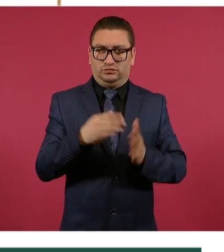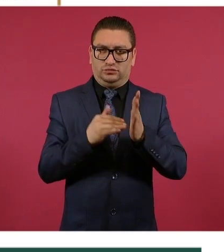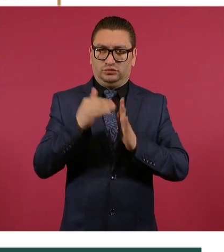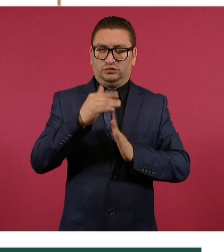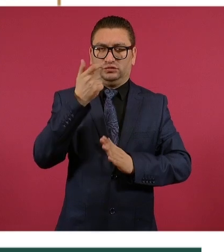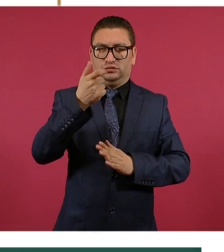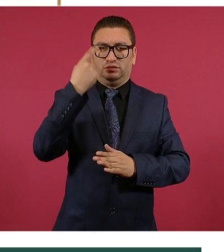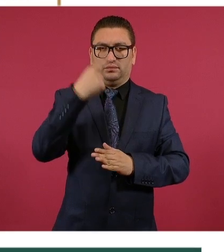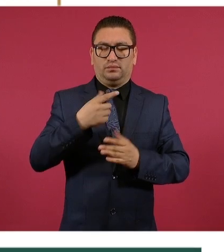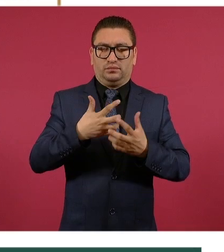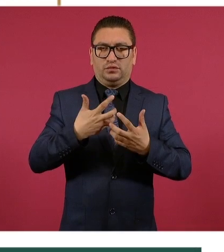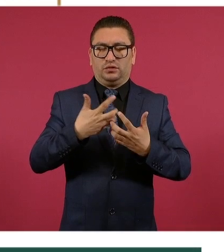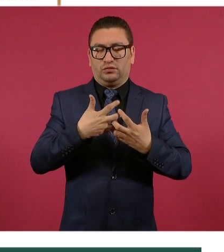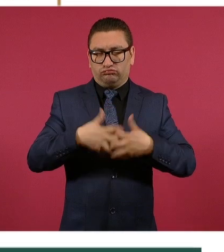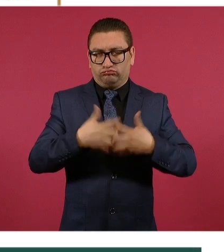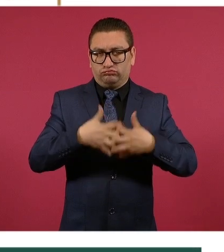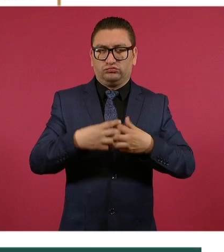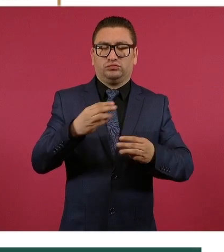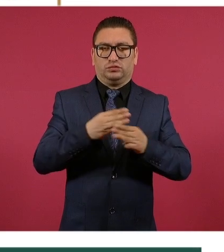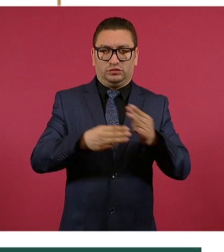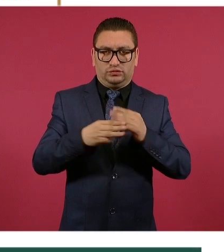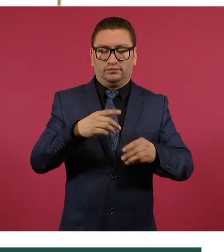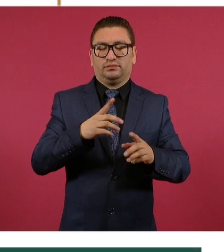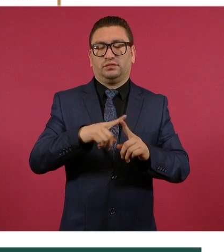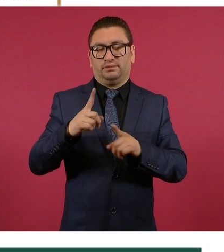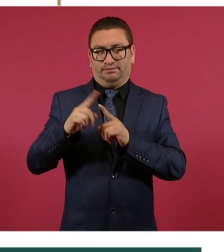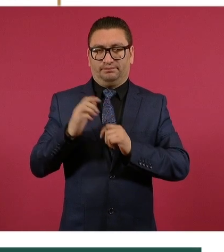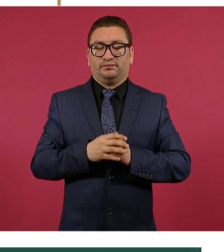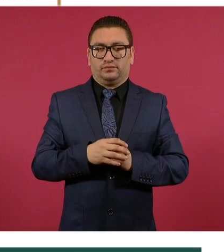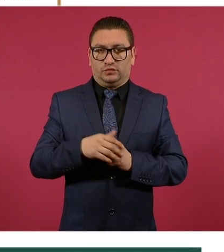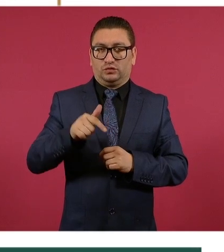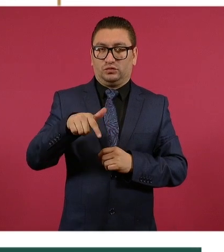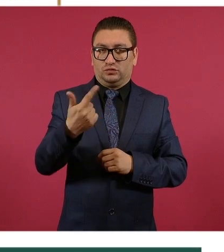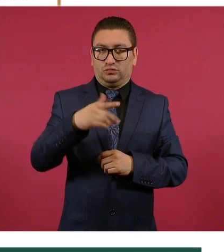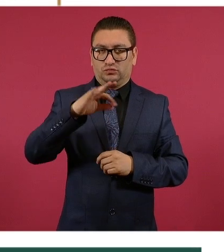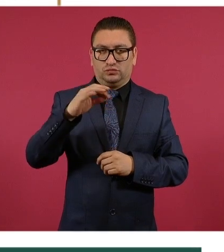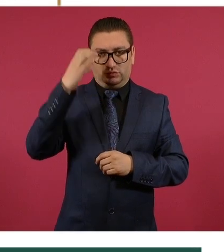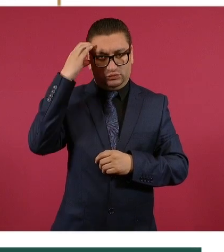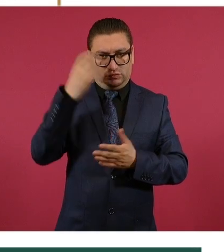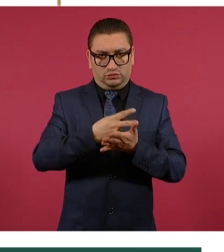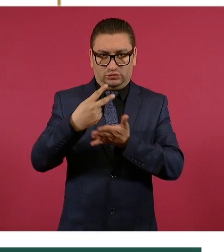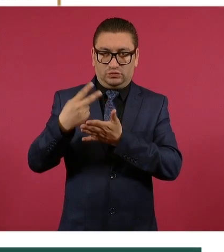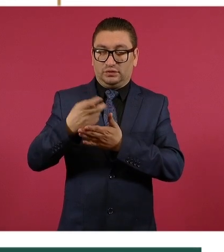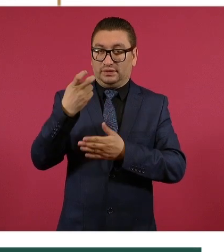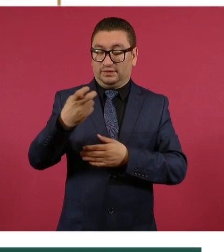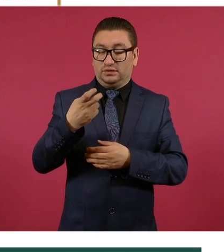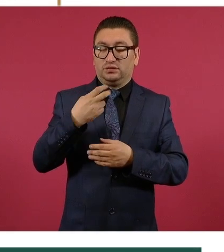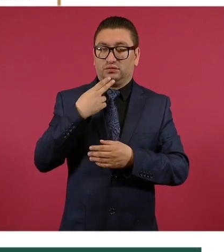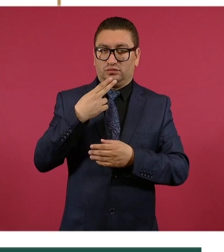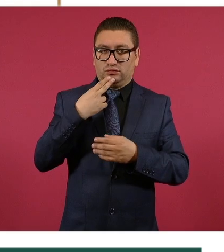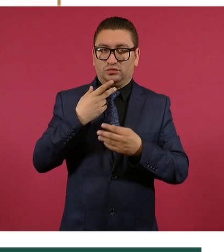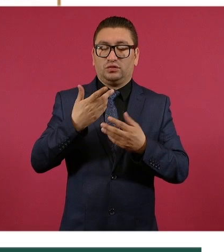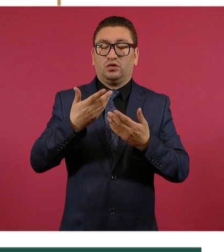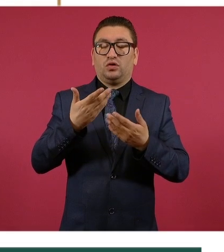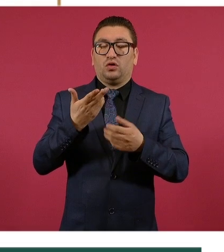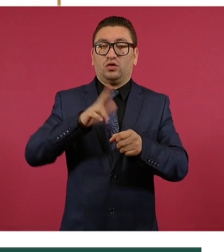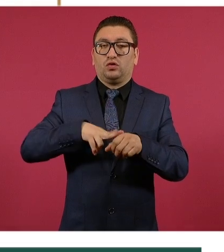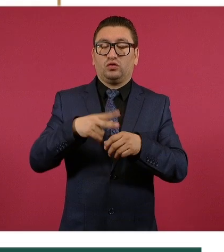en equipo y un incremento de 12% del número de camas sensables. Aquí se echaron a andar dos